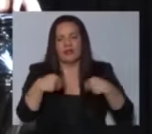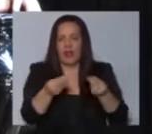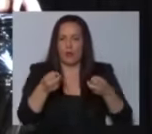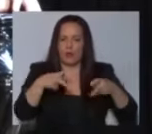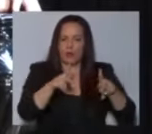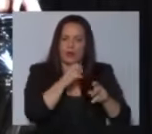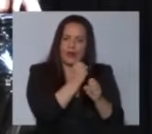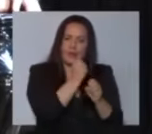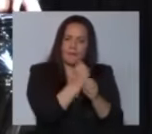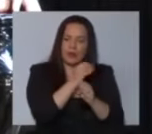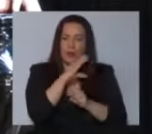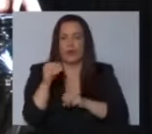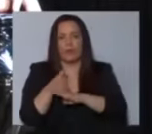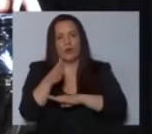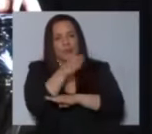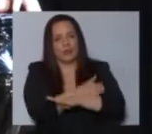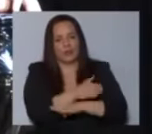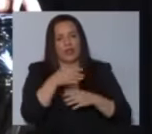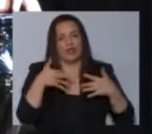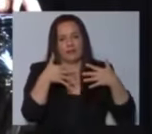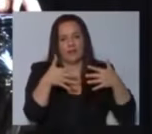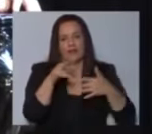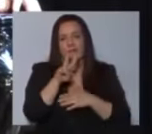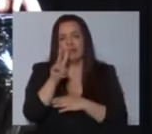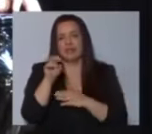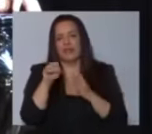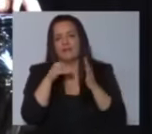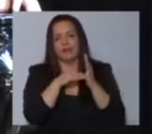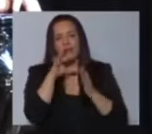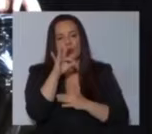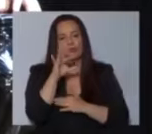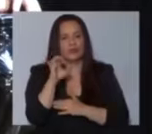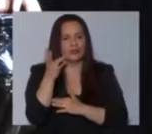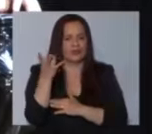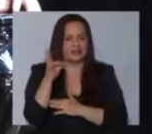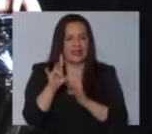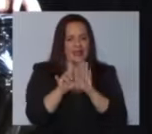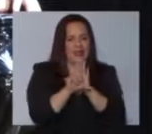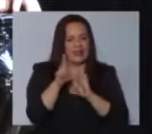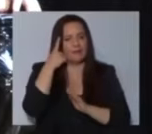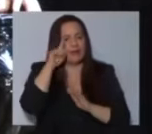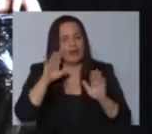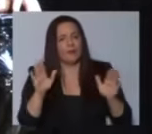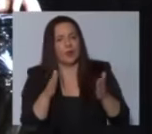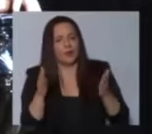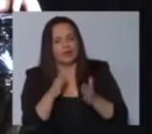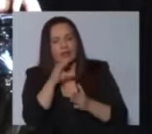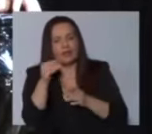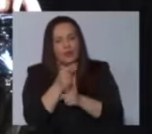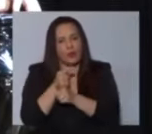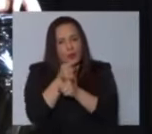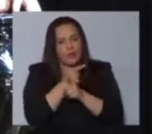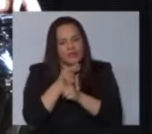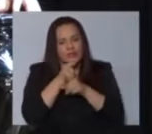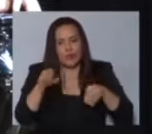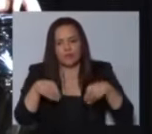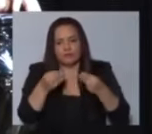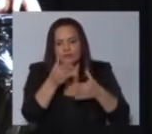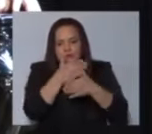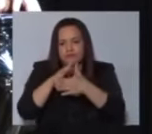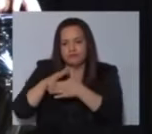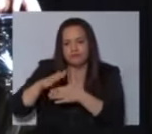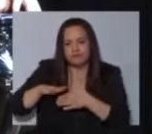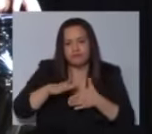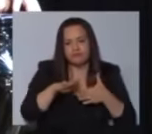y la prosperidad. El expediente 20.917, Ley para la promoción y regulación de la generación distribuida